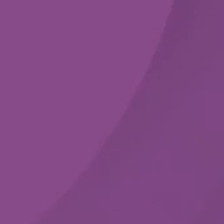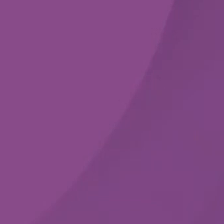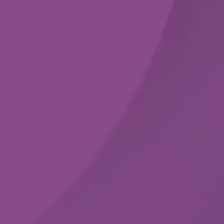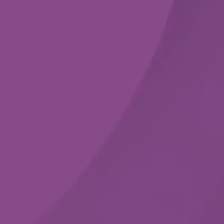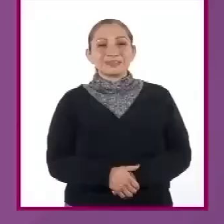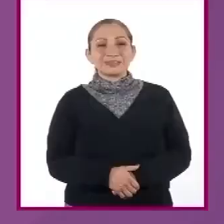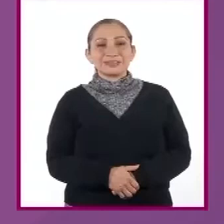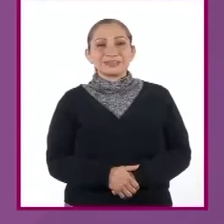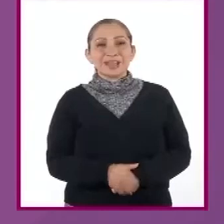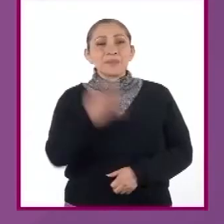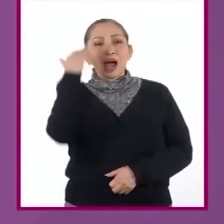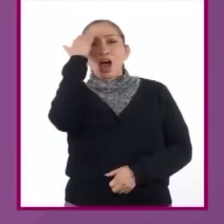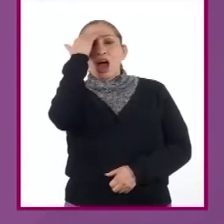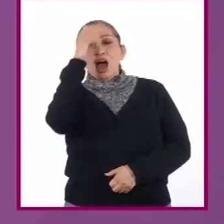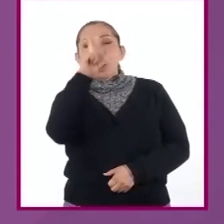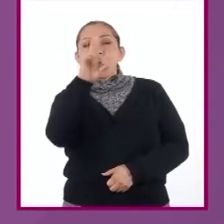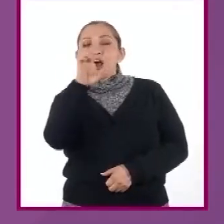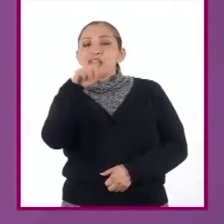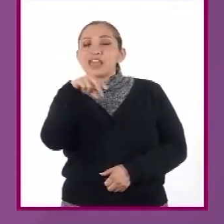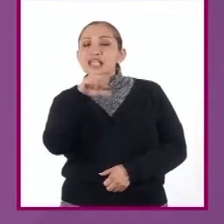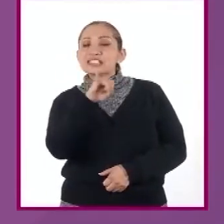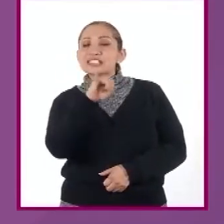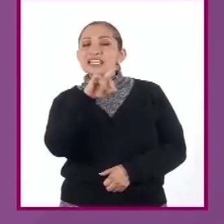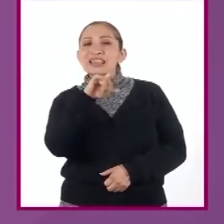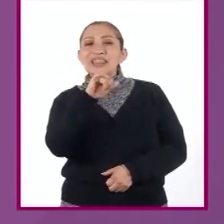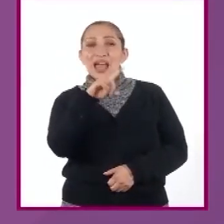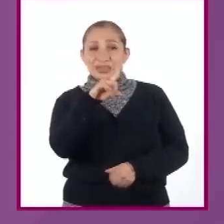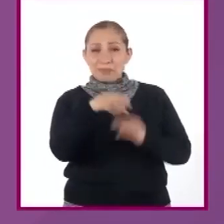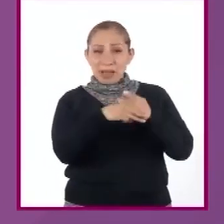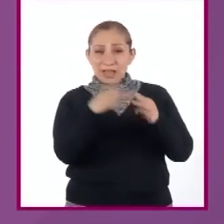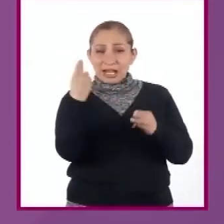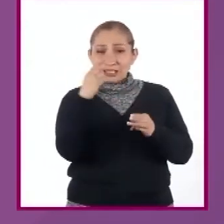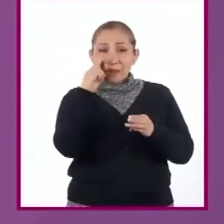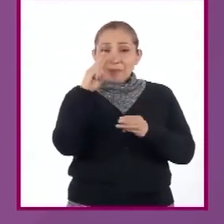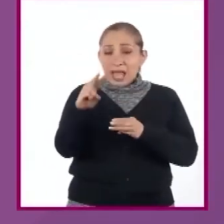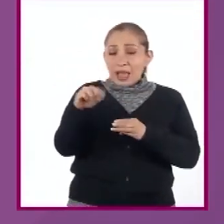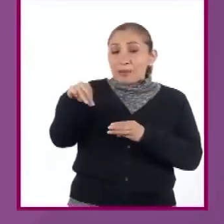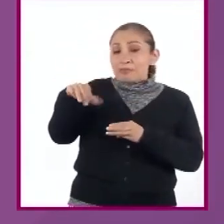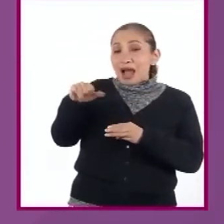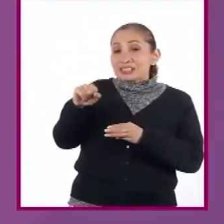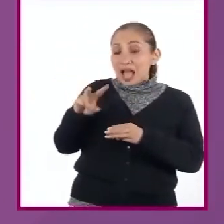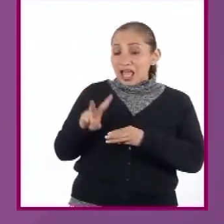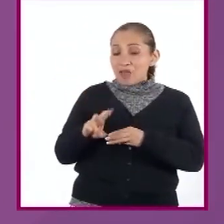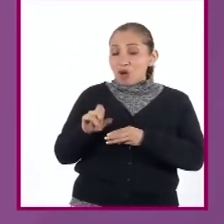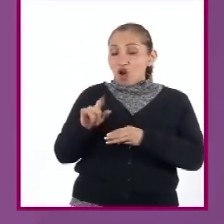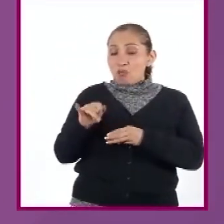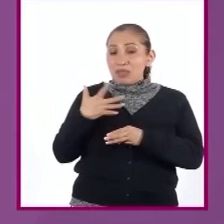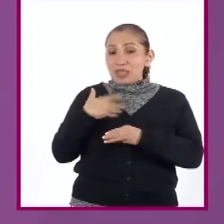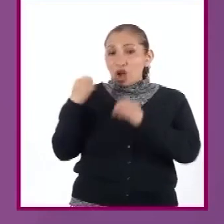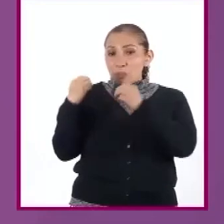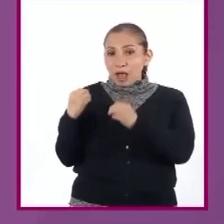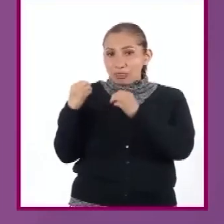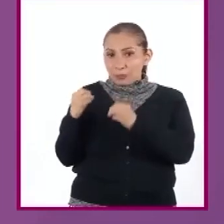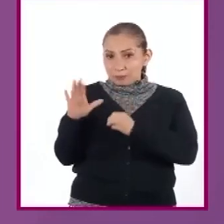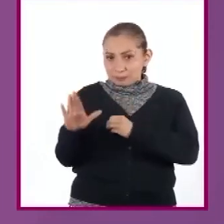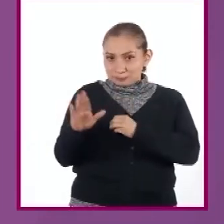Para conocer la densidad de un material, es necesario medir su masa y el volumen que ocupa el objeto.